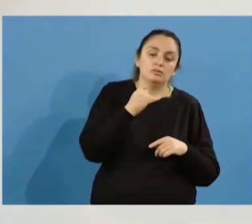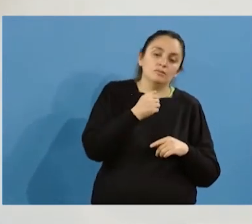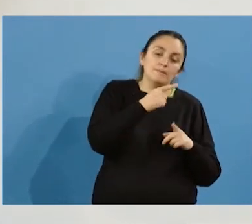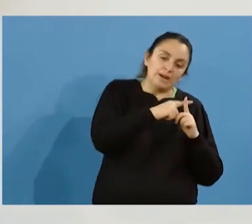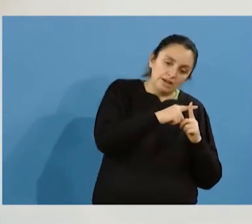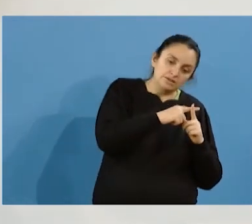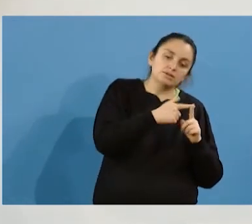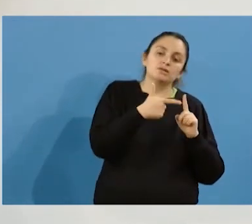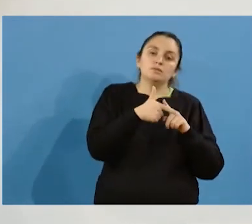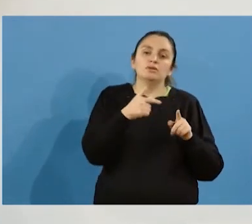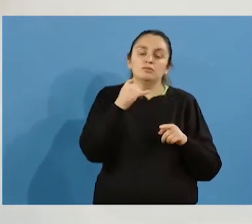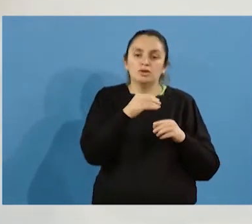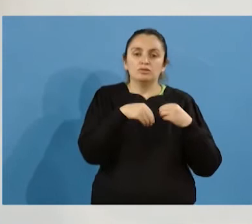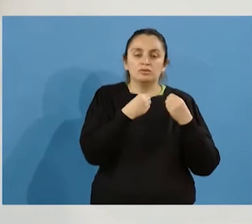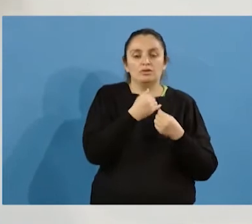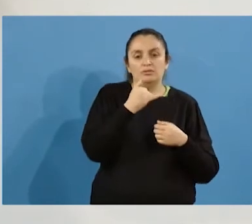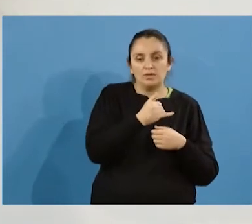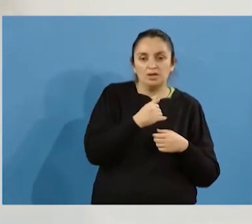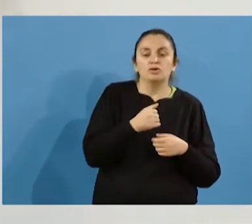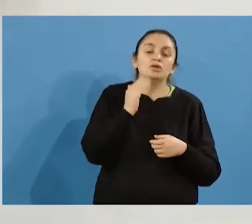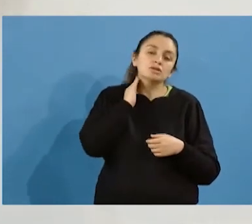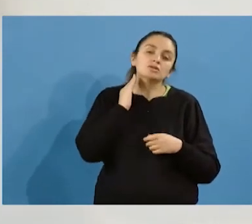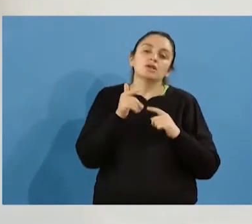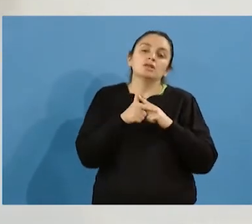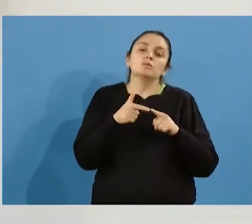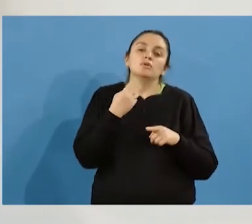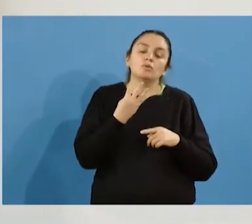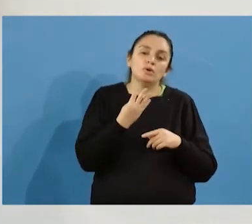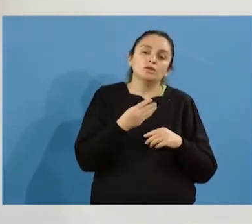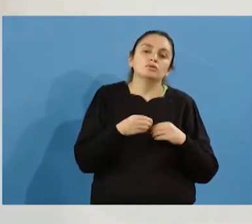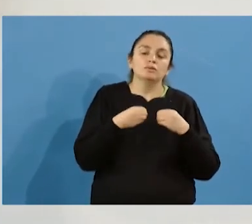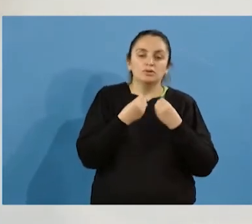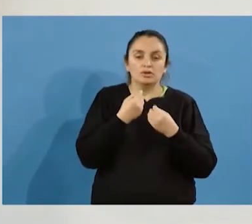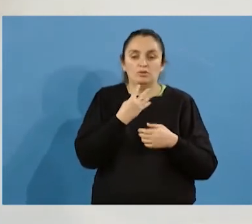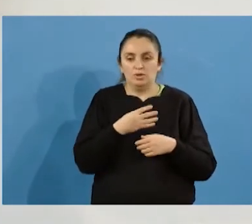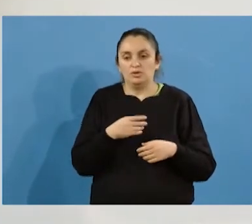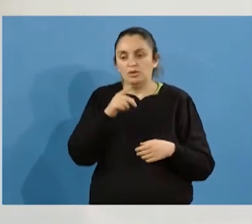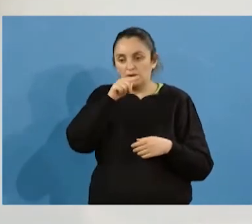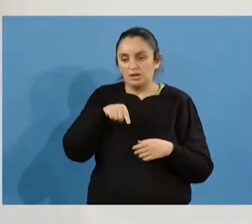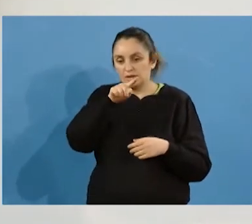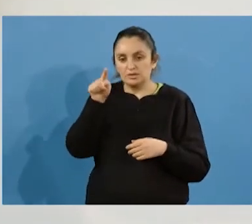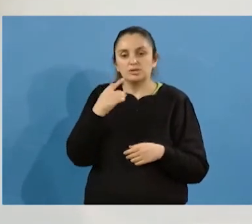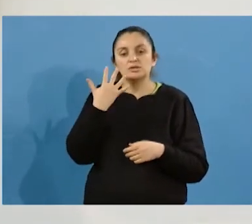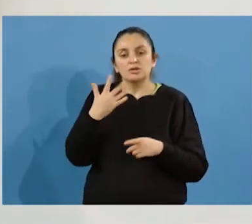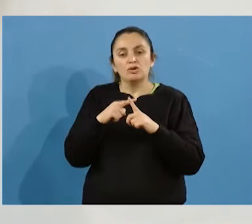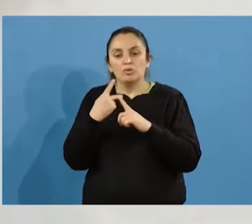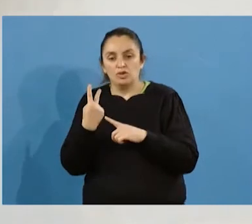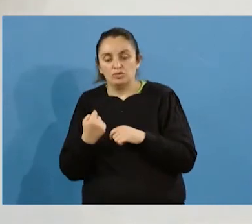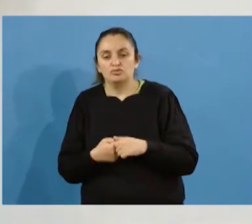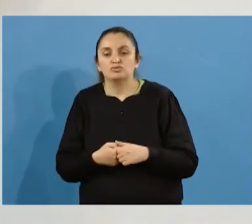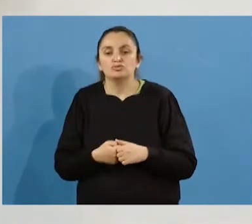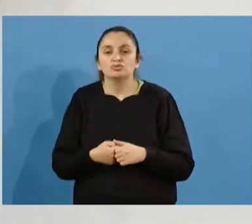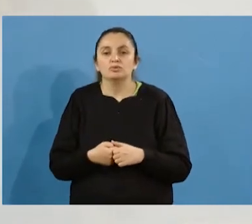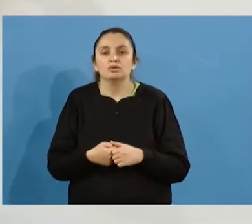dividido 4 me va a dar 4 hasta terminó de resolver las raíces 5 por 5 por 2